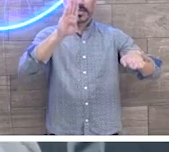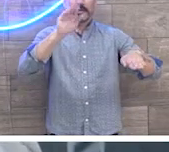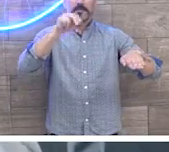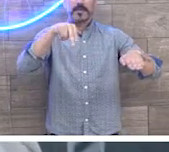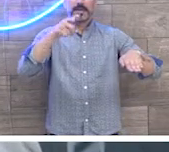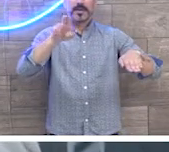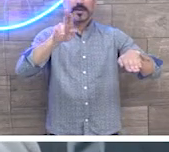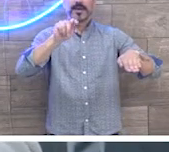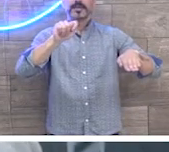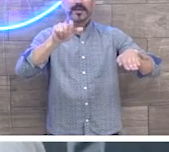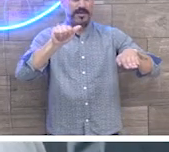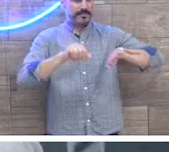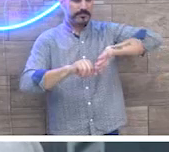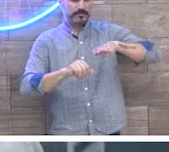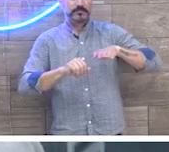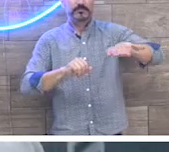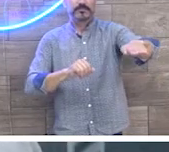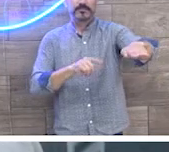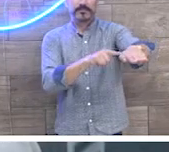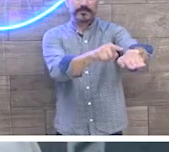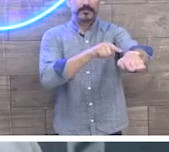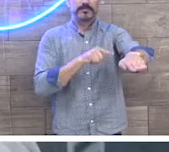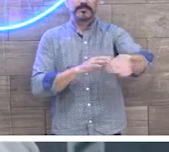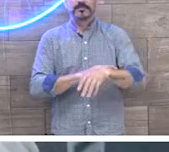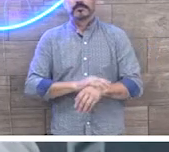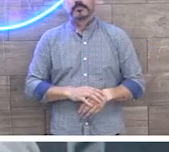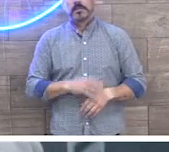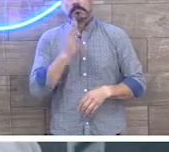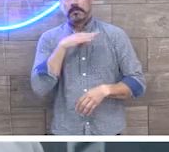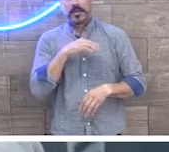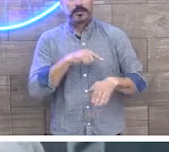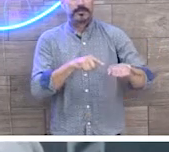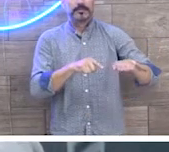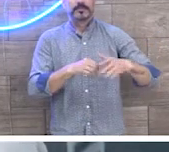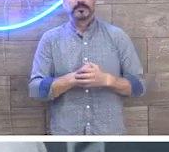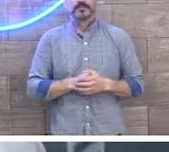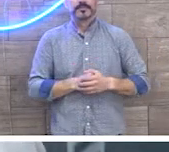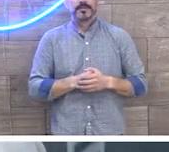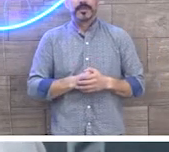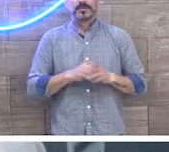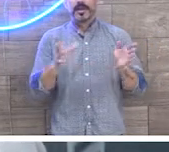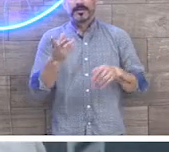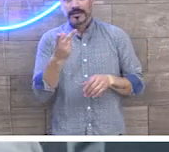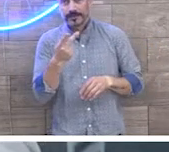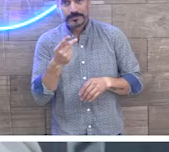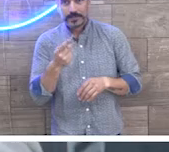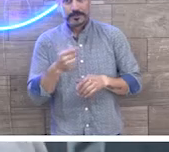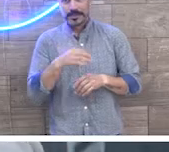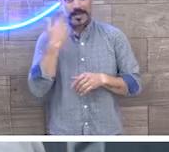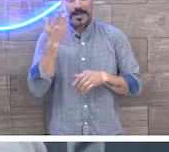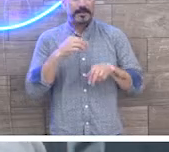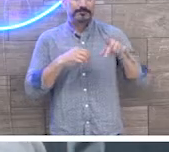observadores, se dan cuenta que ni los perros caminan sobre la banqueta. Así es. Porque no les da estabilidad y tienen cuatro patas.